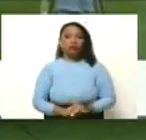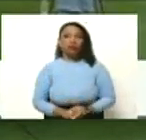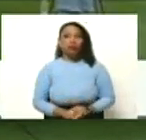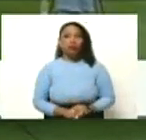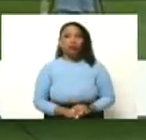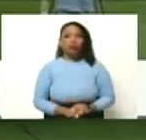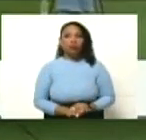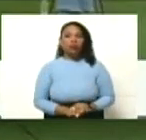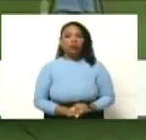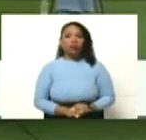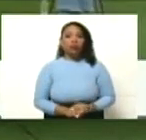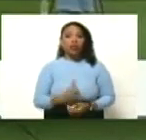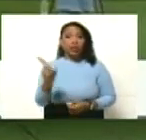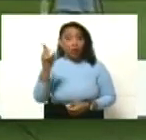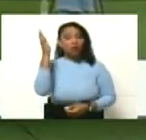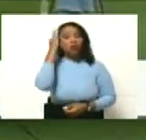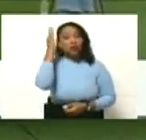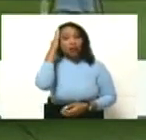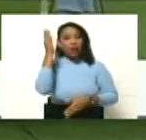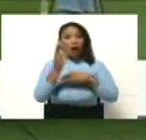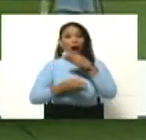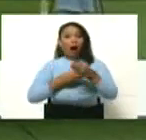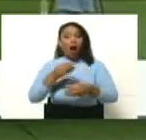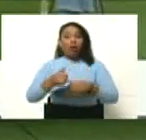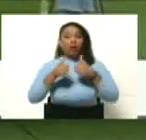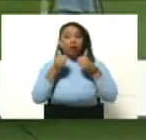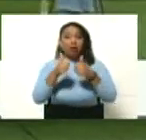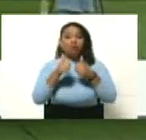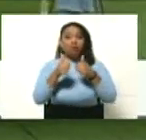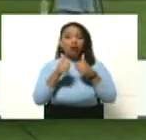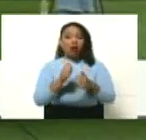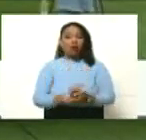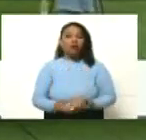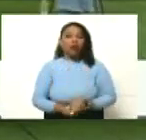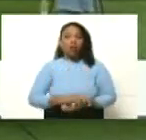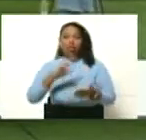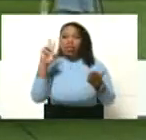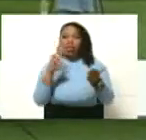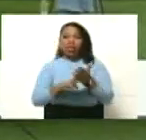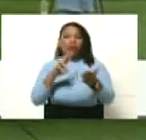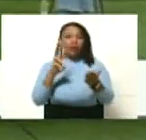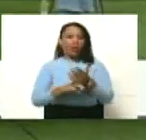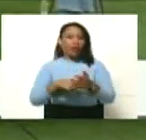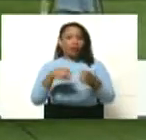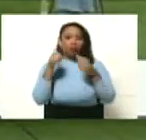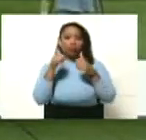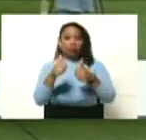Y lo saben hacer bien. Lo saben hacer, en verdad, muy bien.